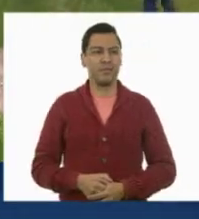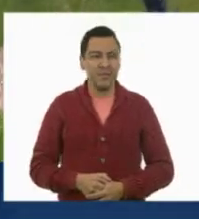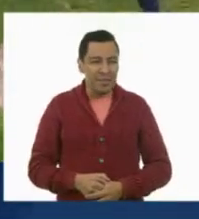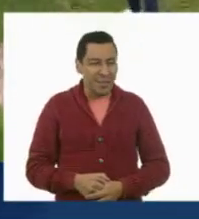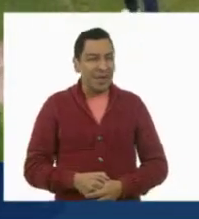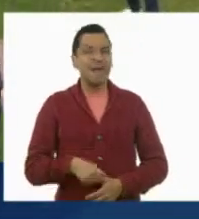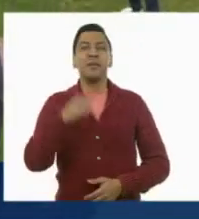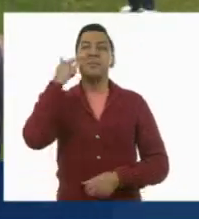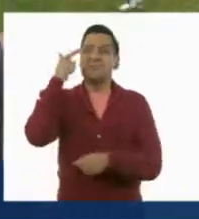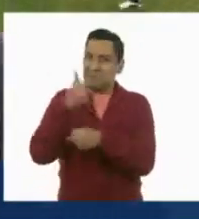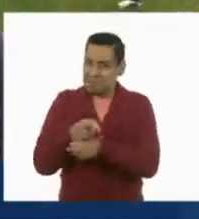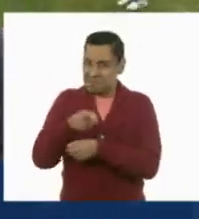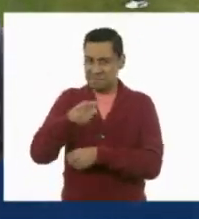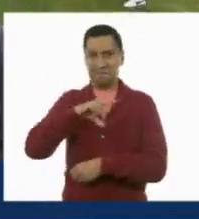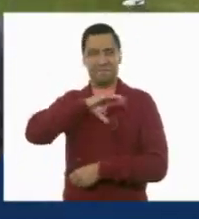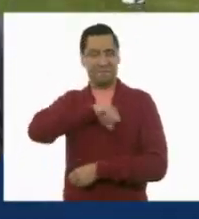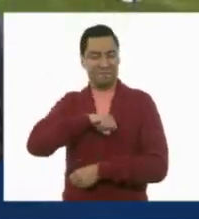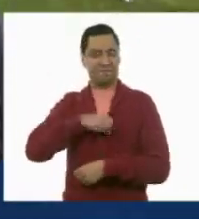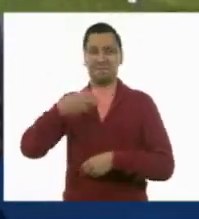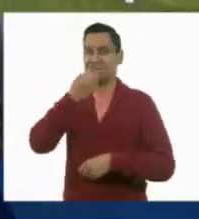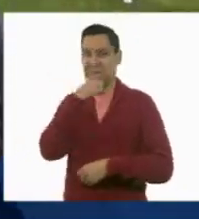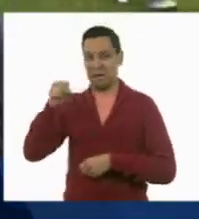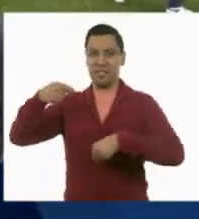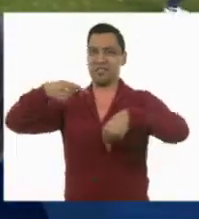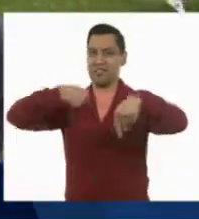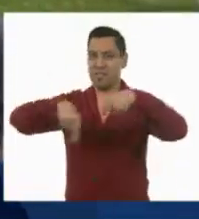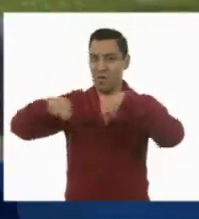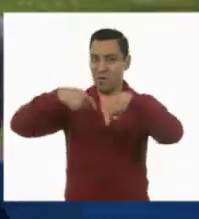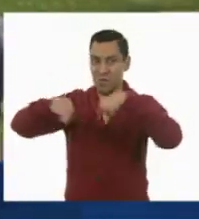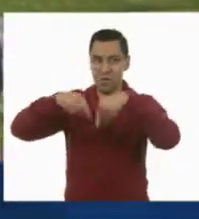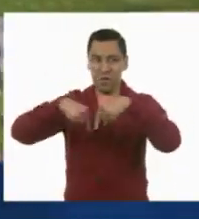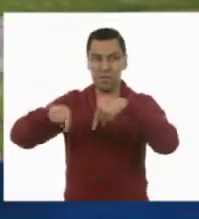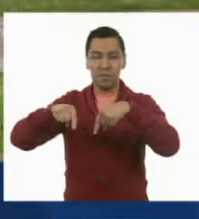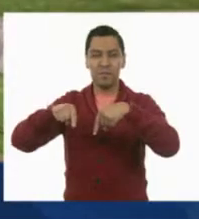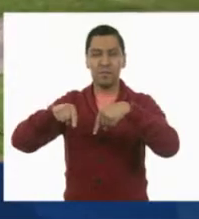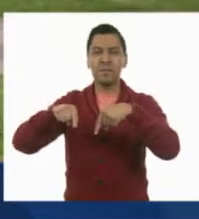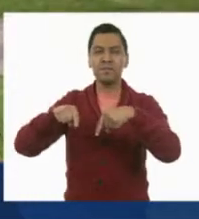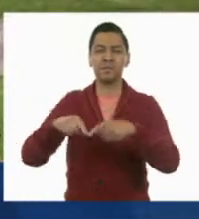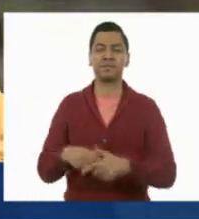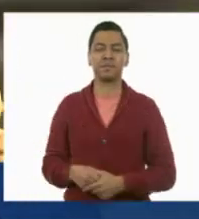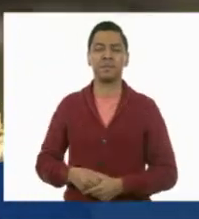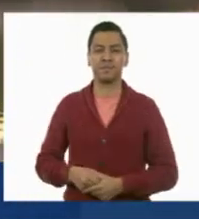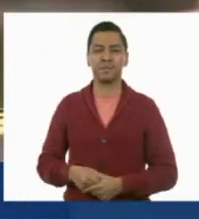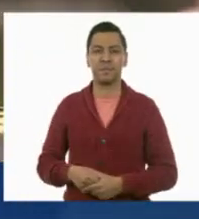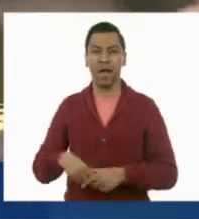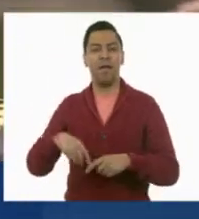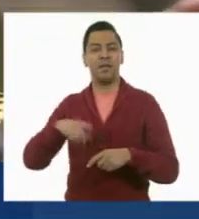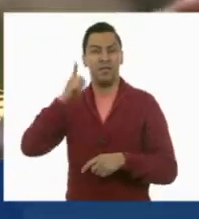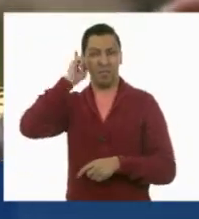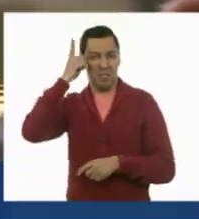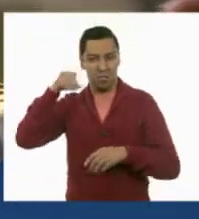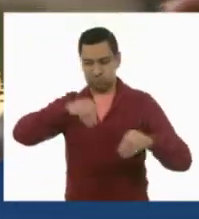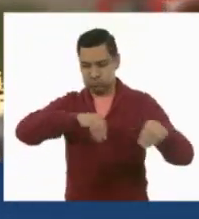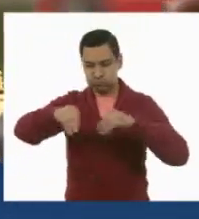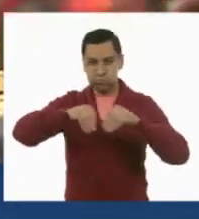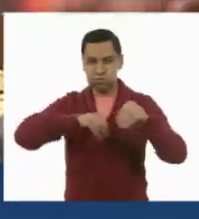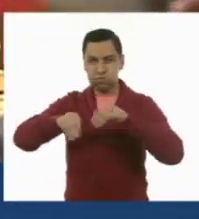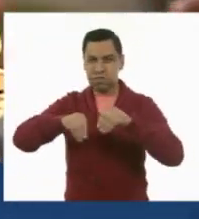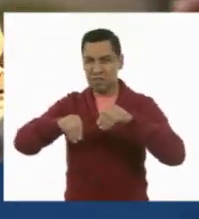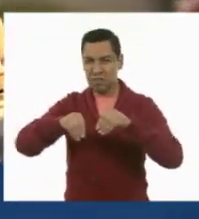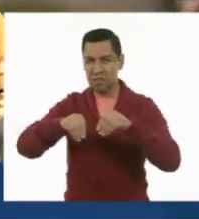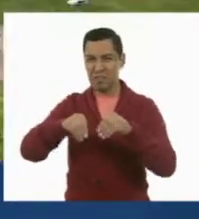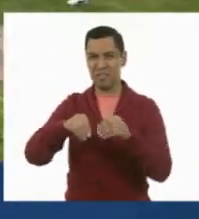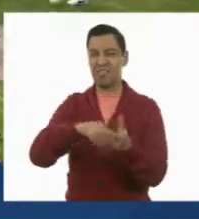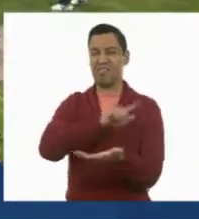jugar fútbol. Ay, tanto en el fútbol como en el ajedrez, nada está escrito. Ay,